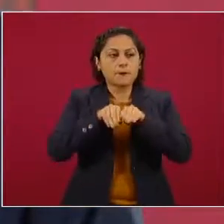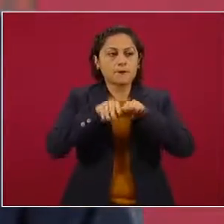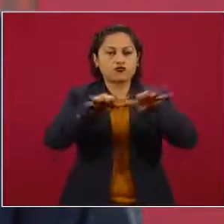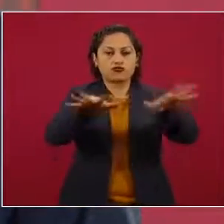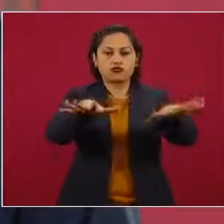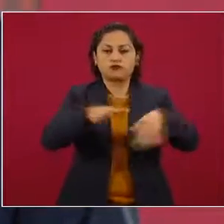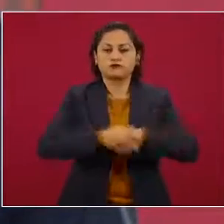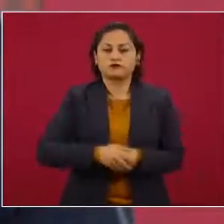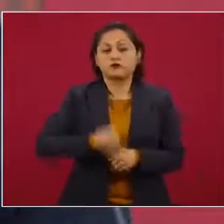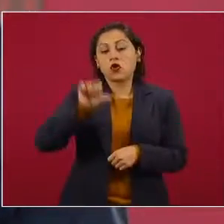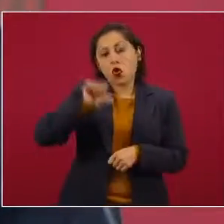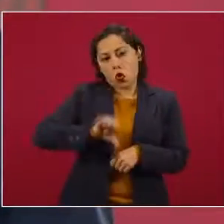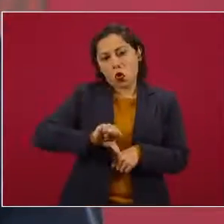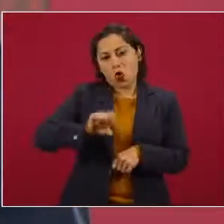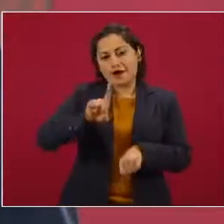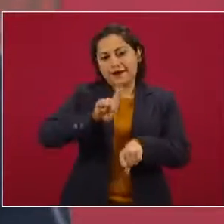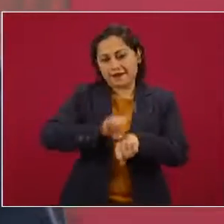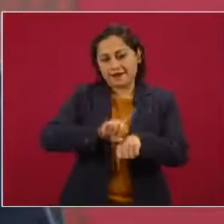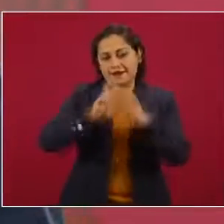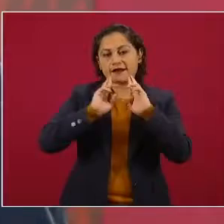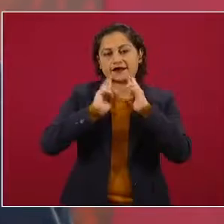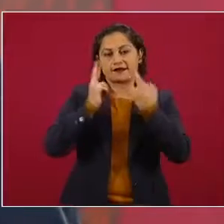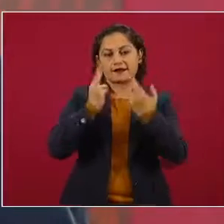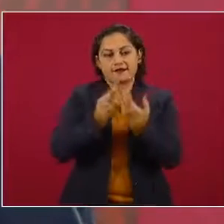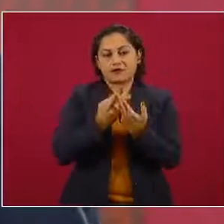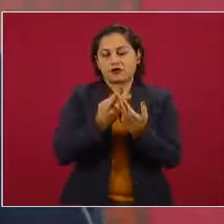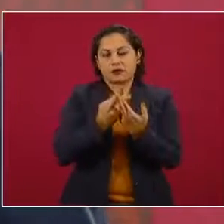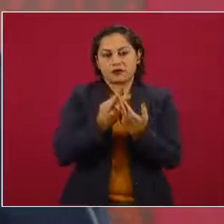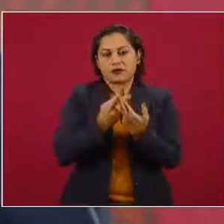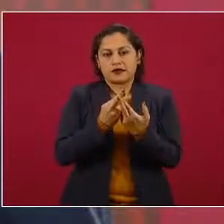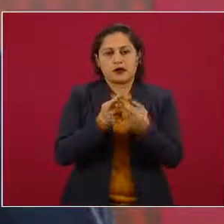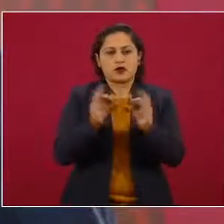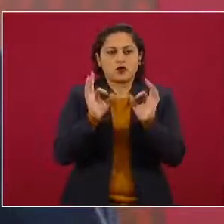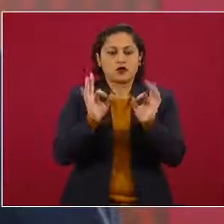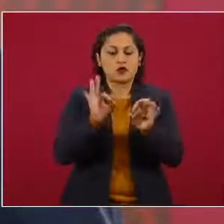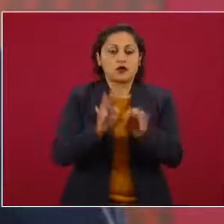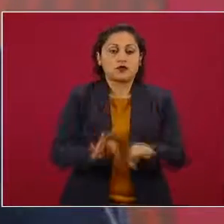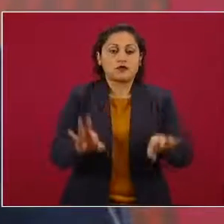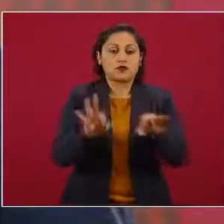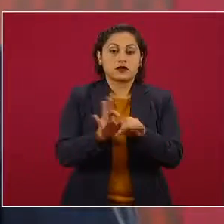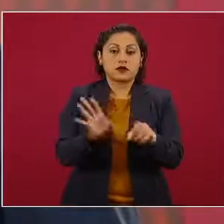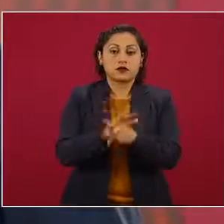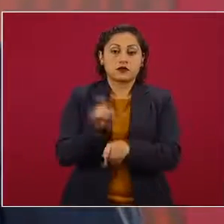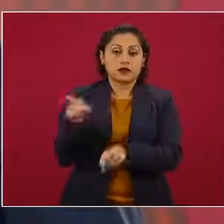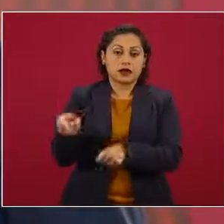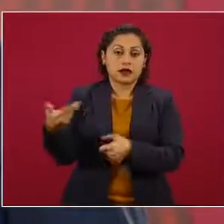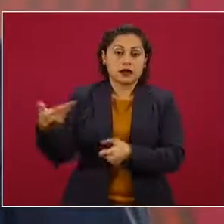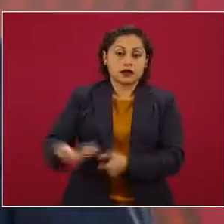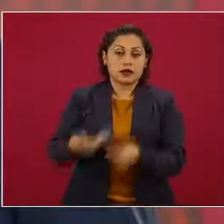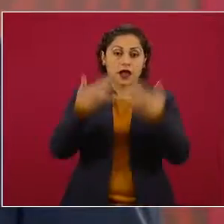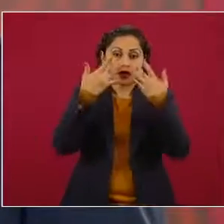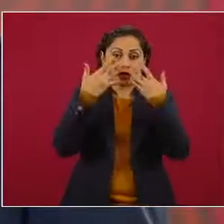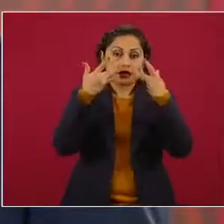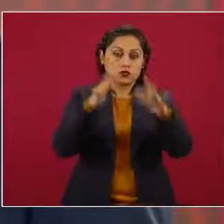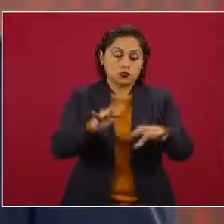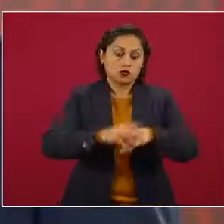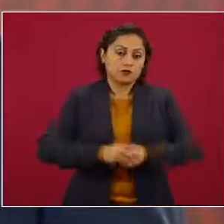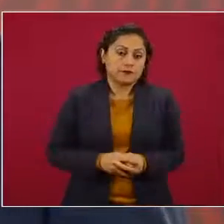es especial porque presentó ya su renuncia, ya se va hasta